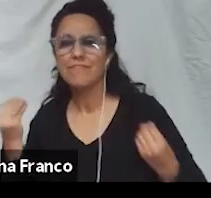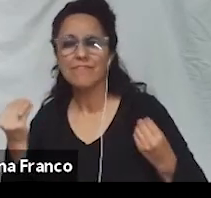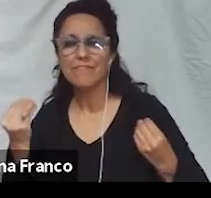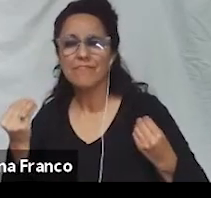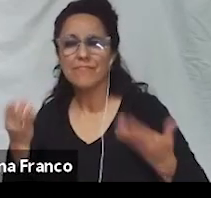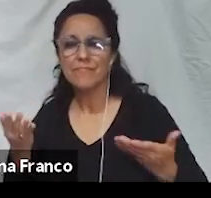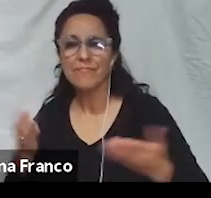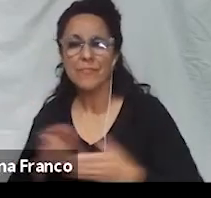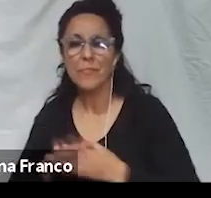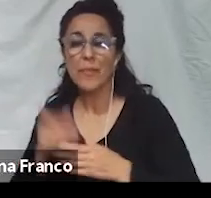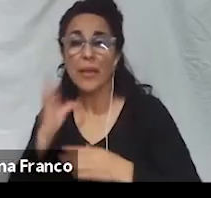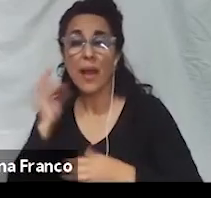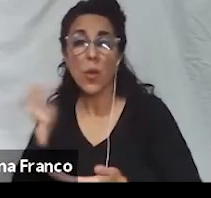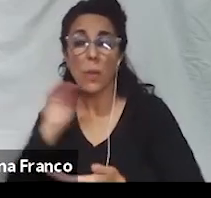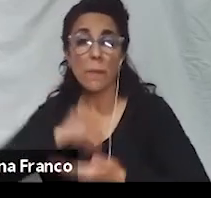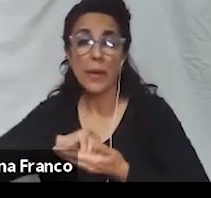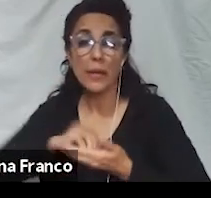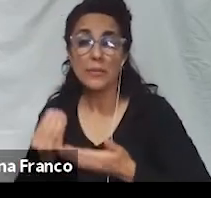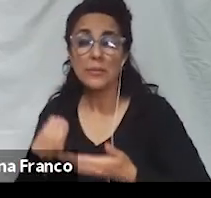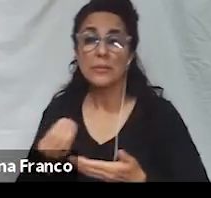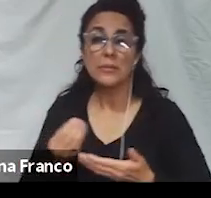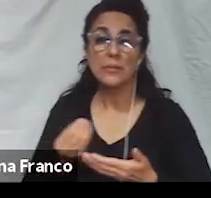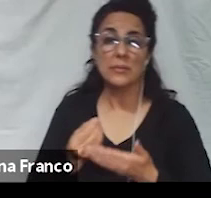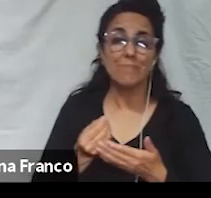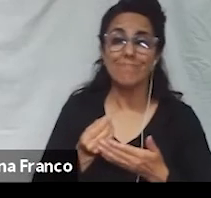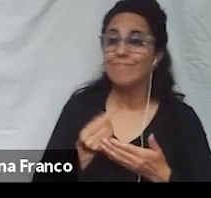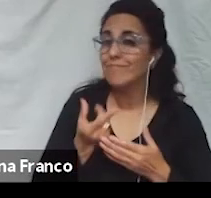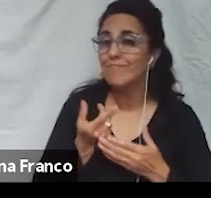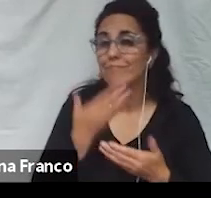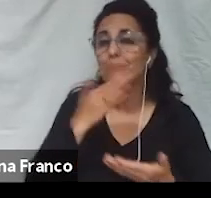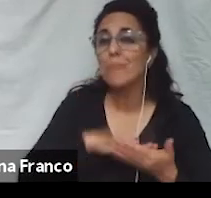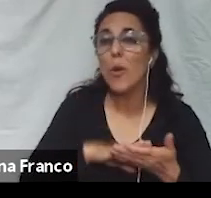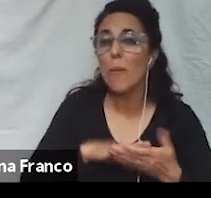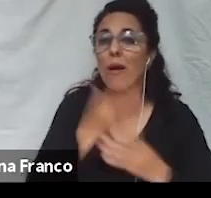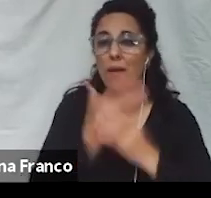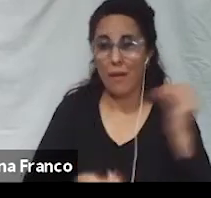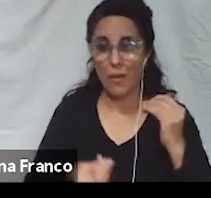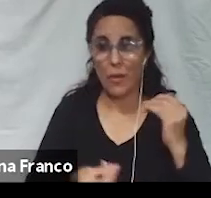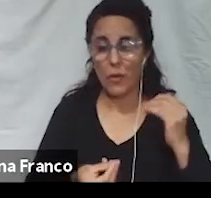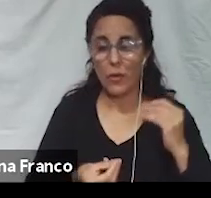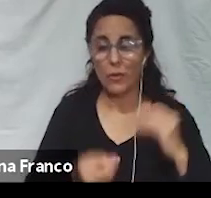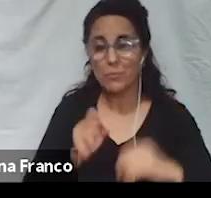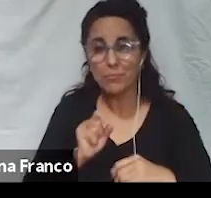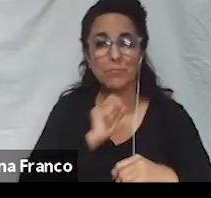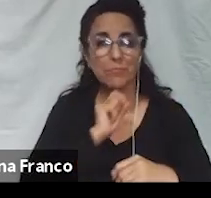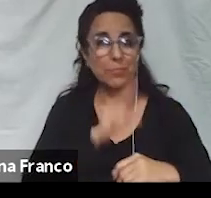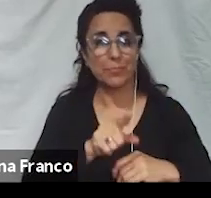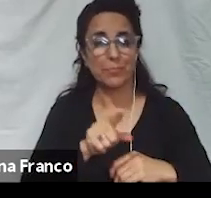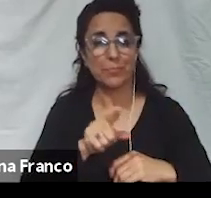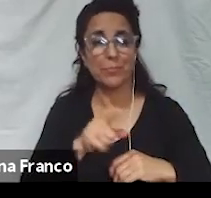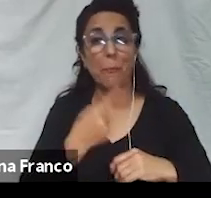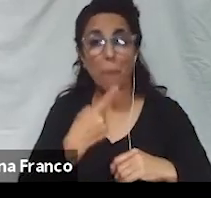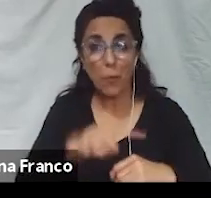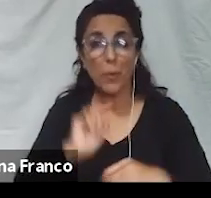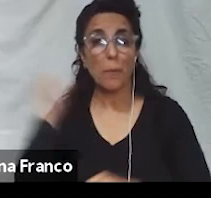una descripción, o algo más que yo quiera sumar como prueba de que había un error ahí. Entonces,